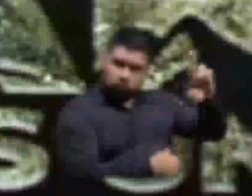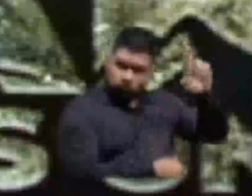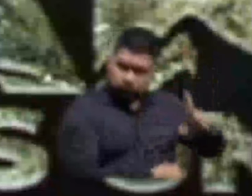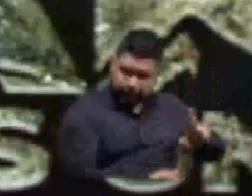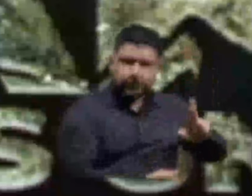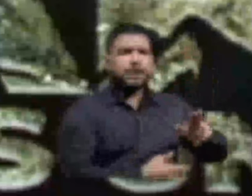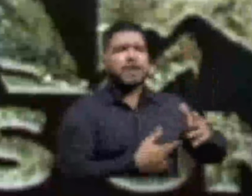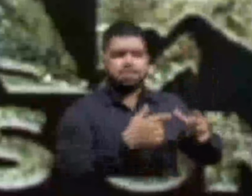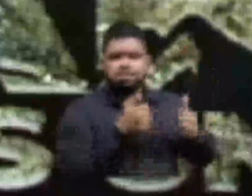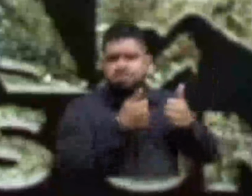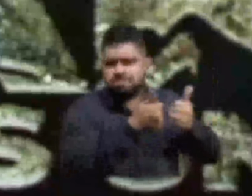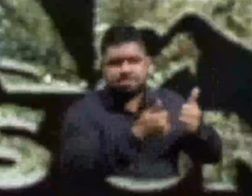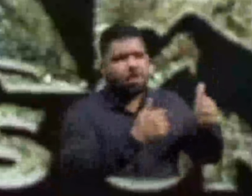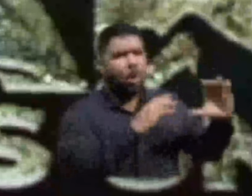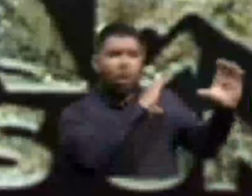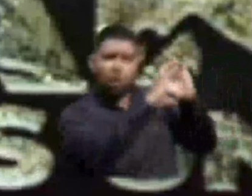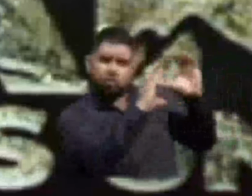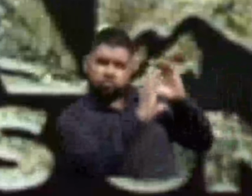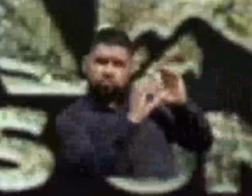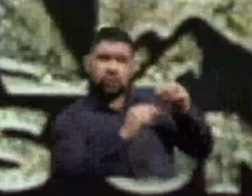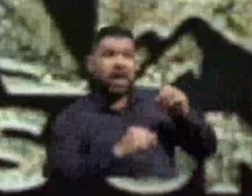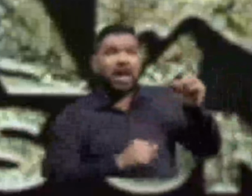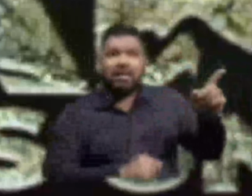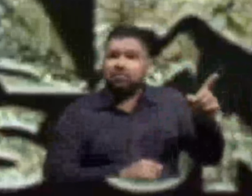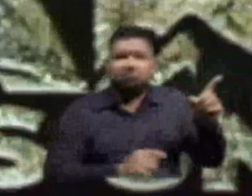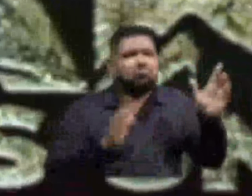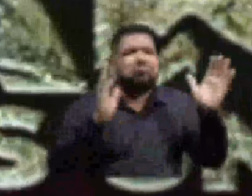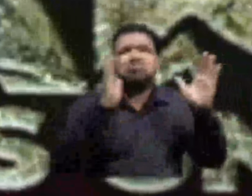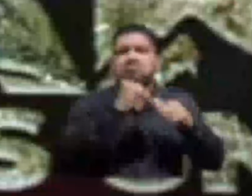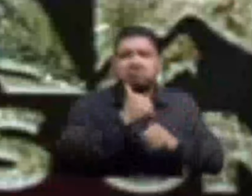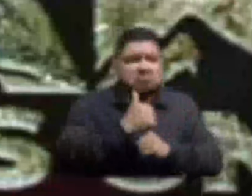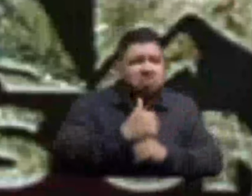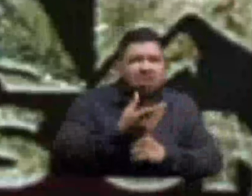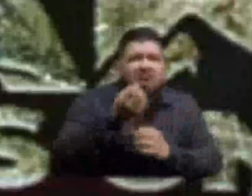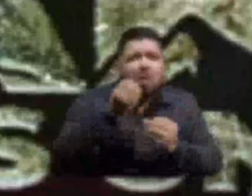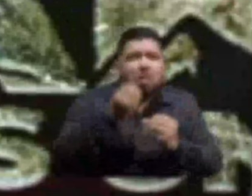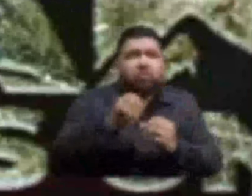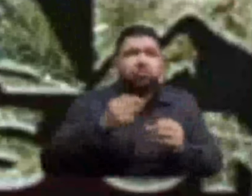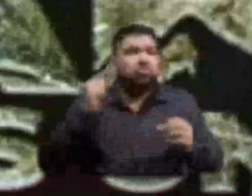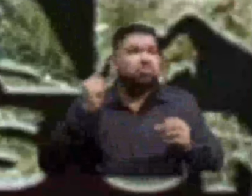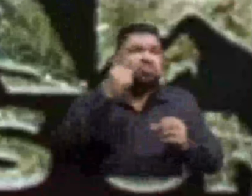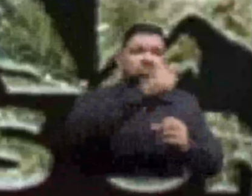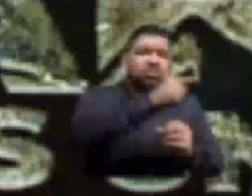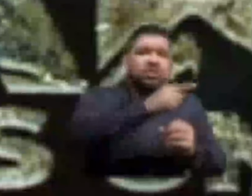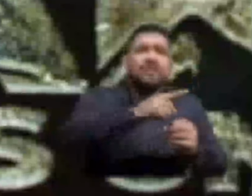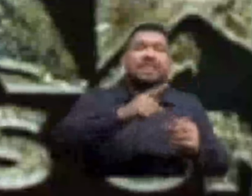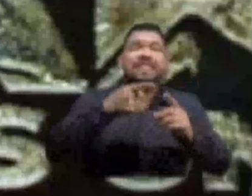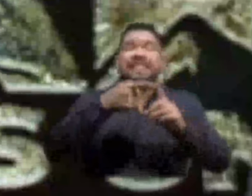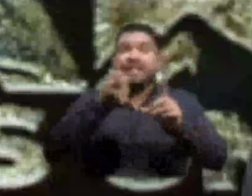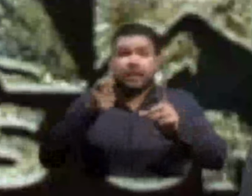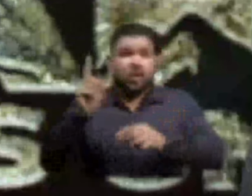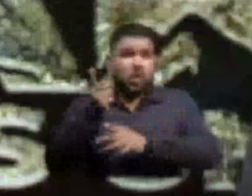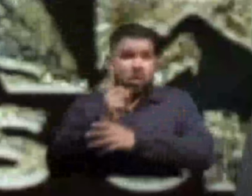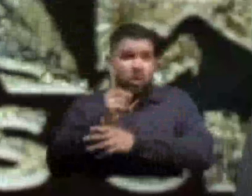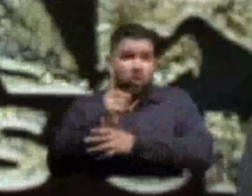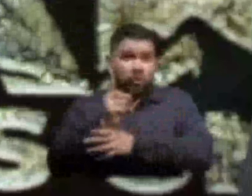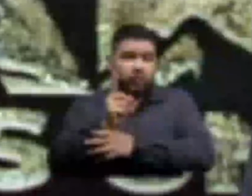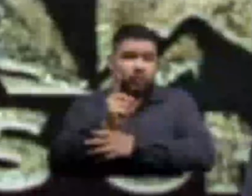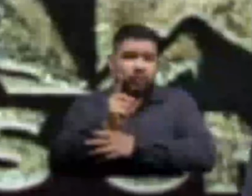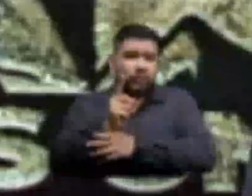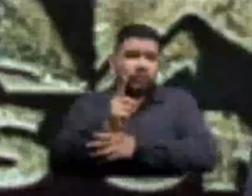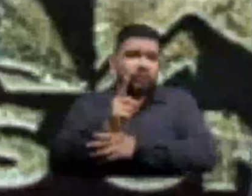occidental definitivamente el migrante no baja ya en en la frontera de paso Canoa él viaja directamente encapsulado desde desde